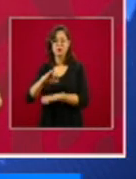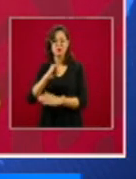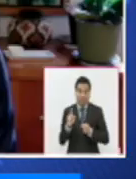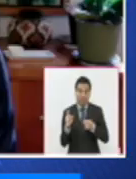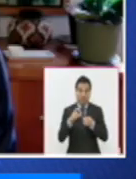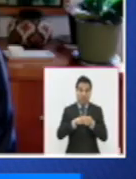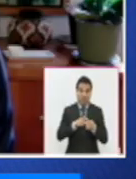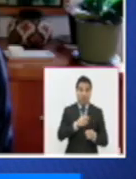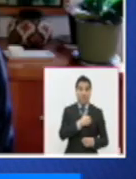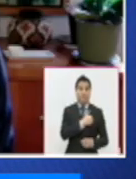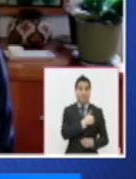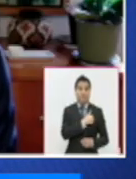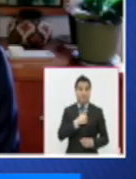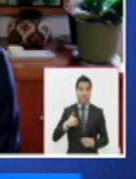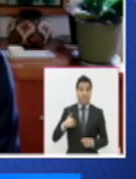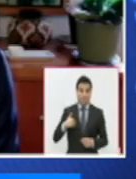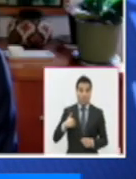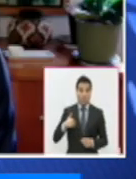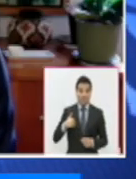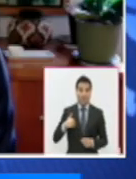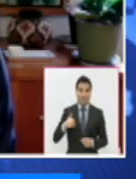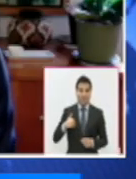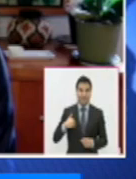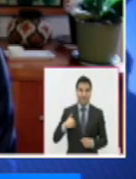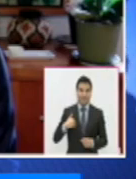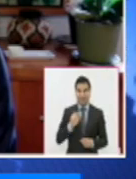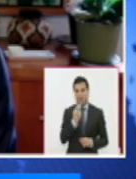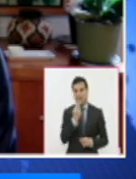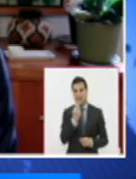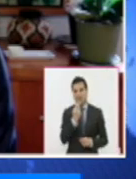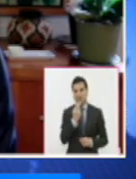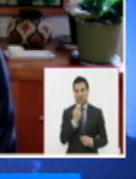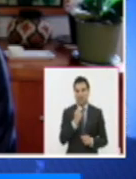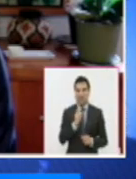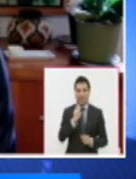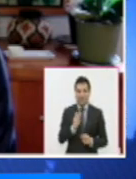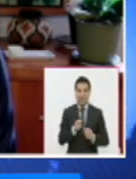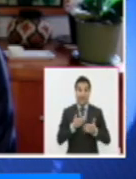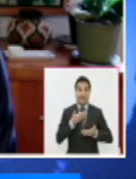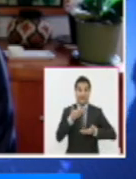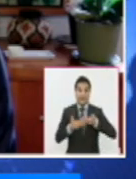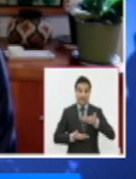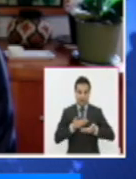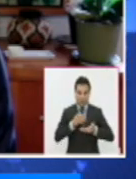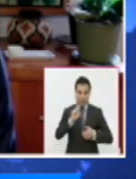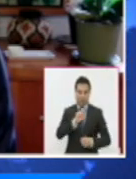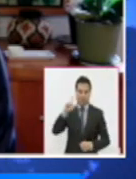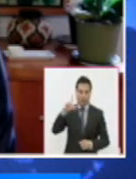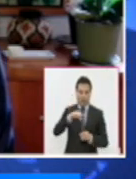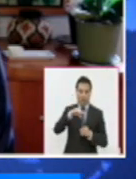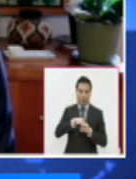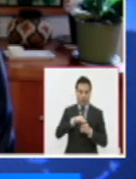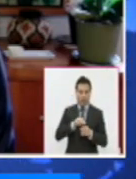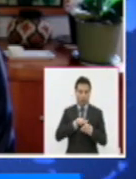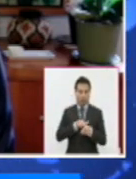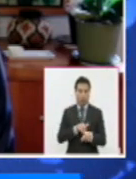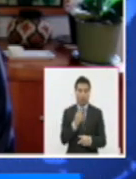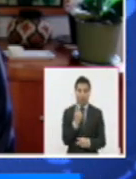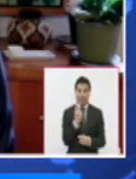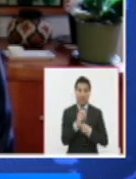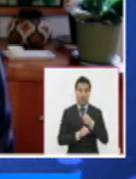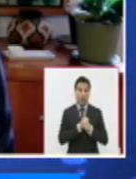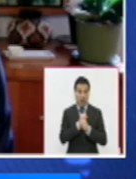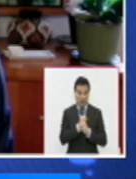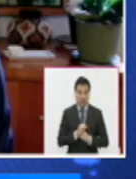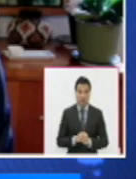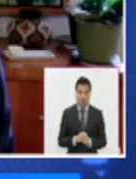70 años en el año 2000. Antes, cuando el IFE autónomo organizó la primera elección intermedia, es cuando